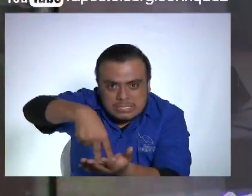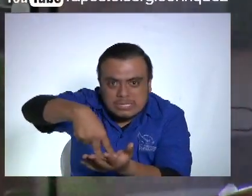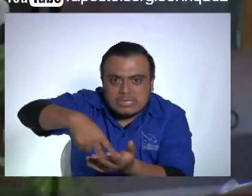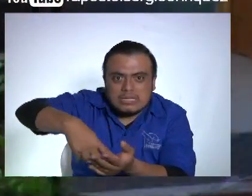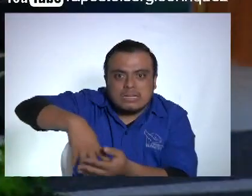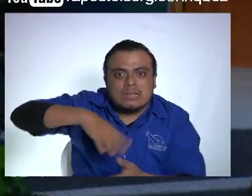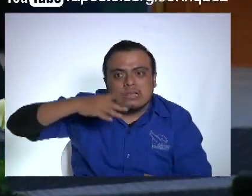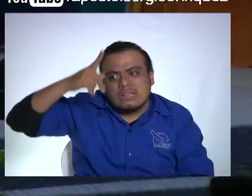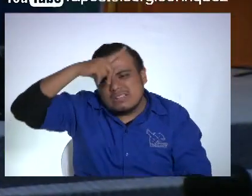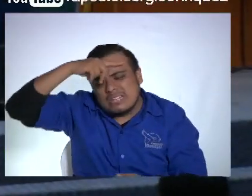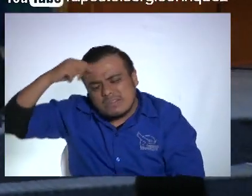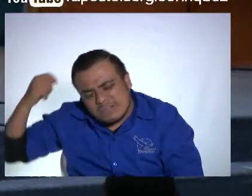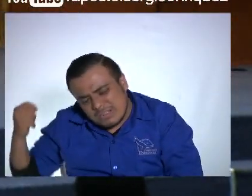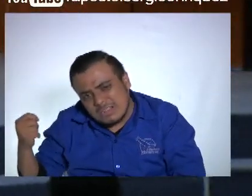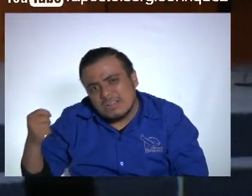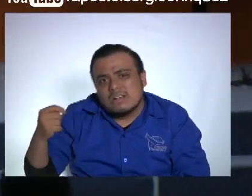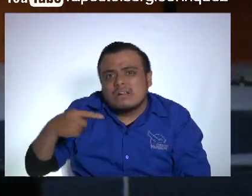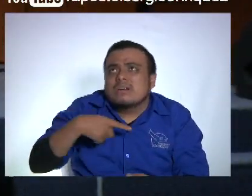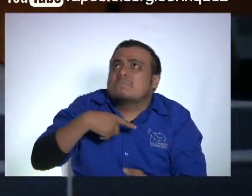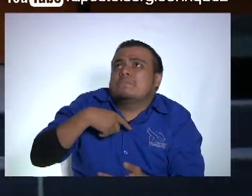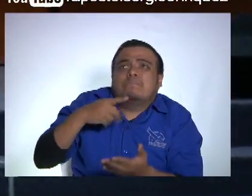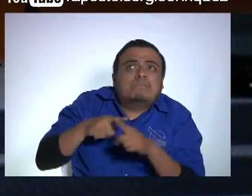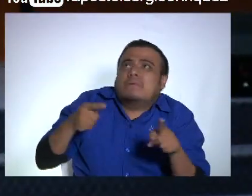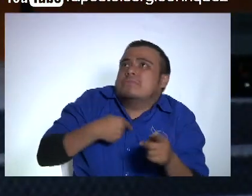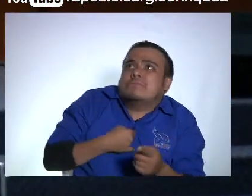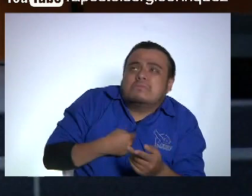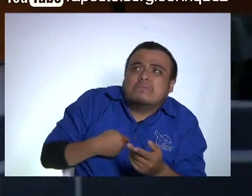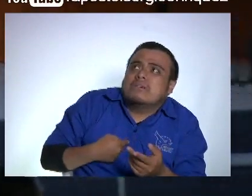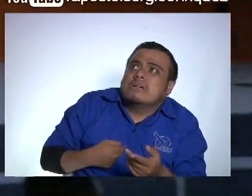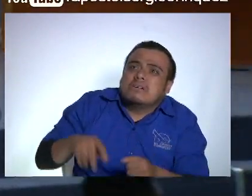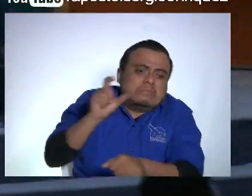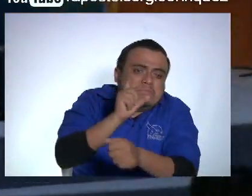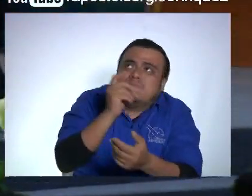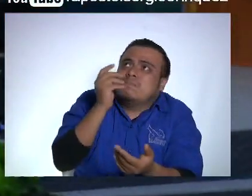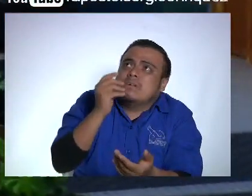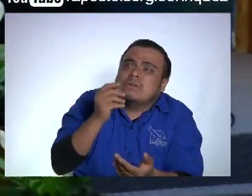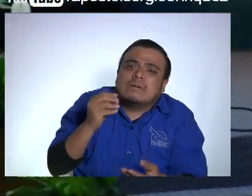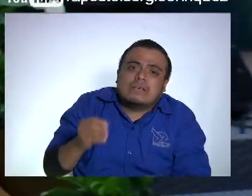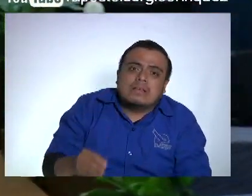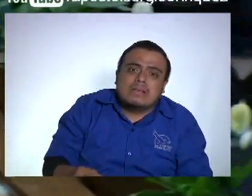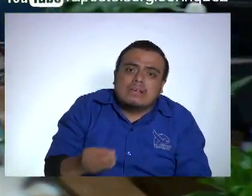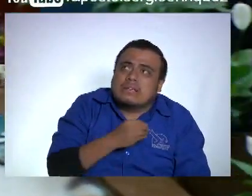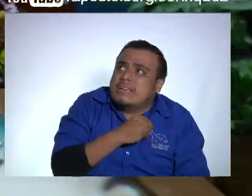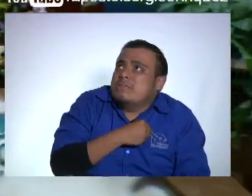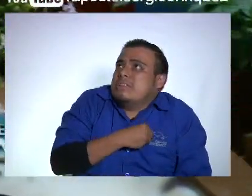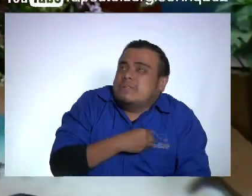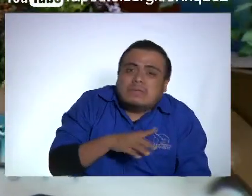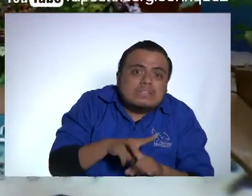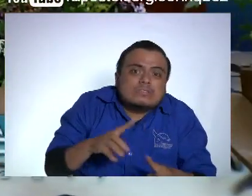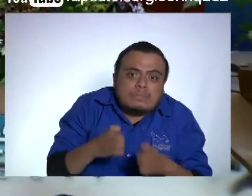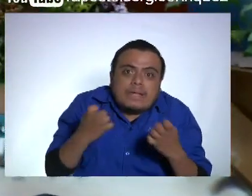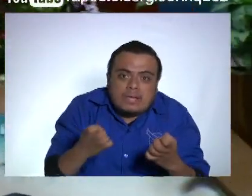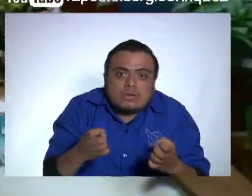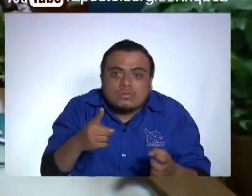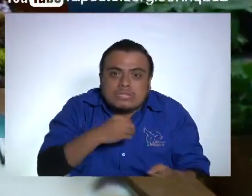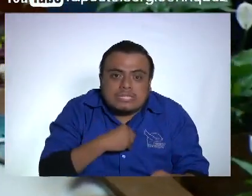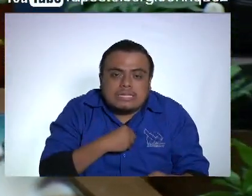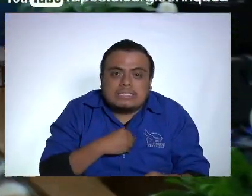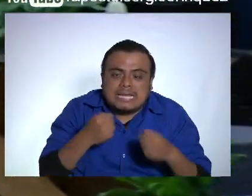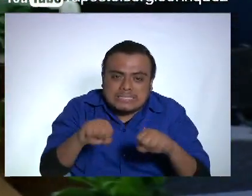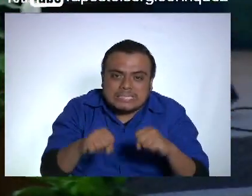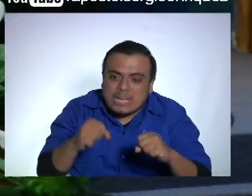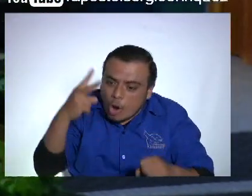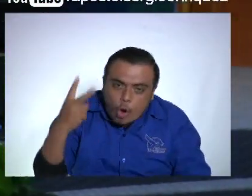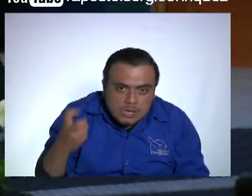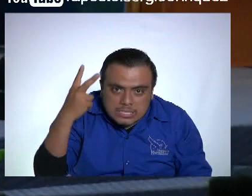dirás, pero es que he intentado, intenta una vez más, intenta una vez más. Echa